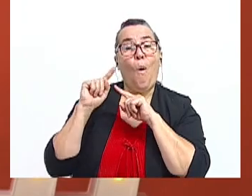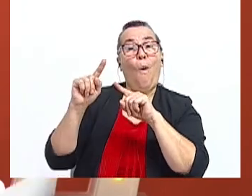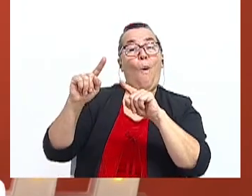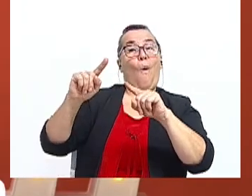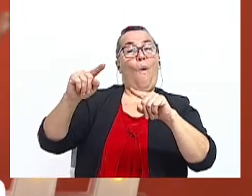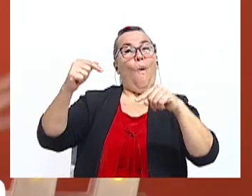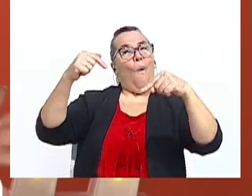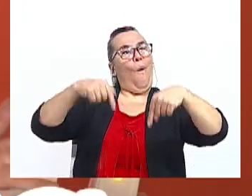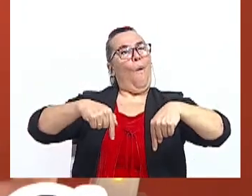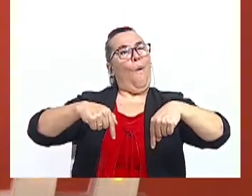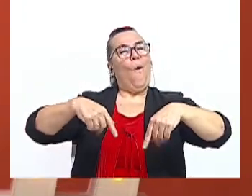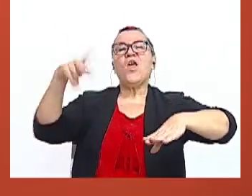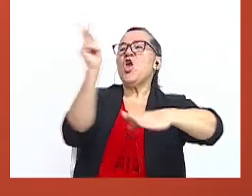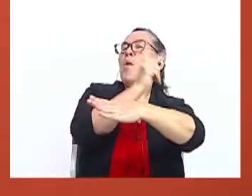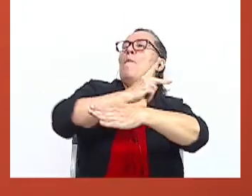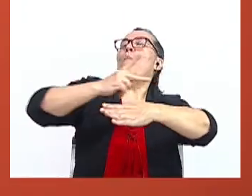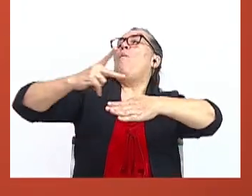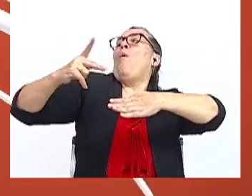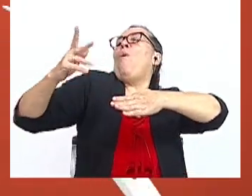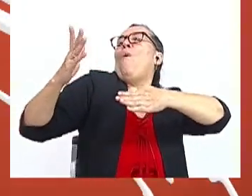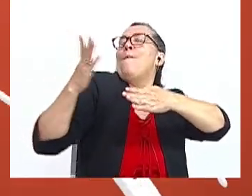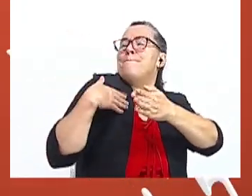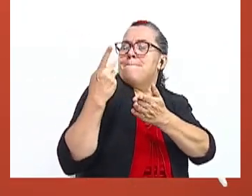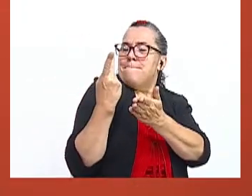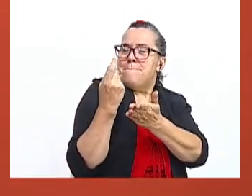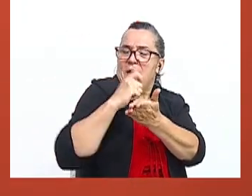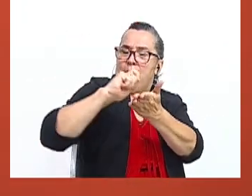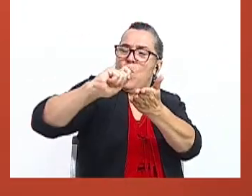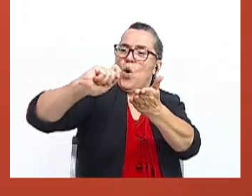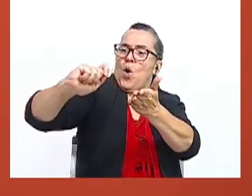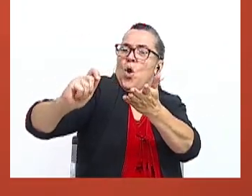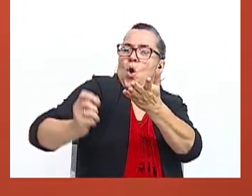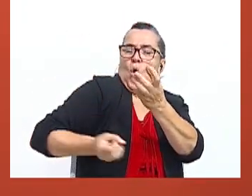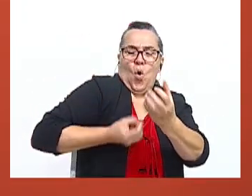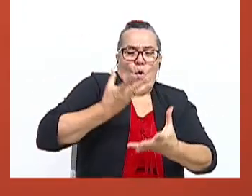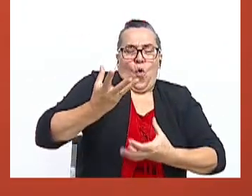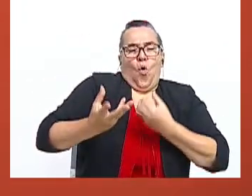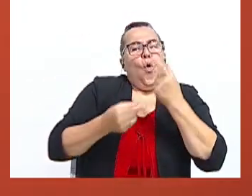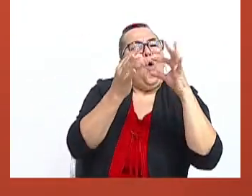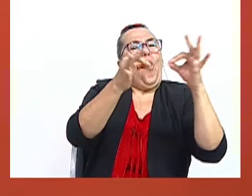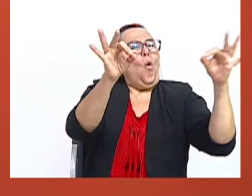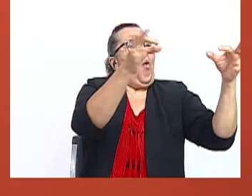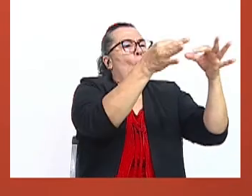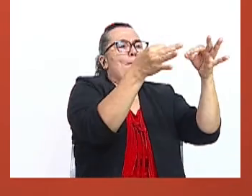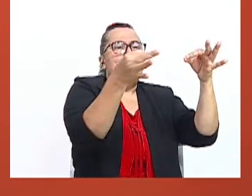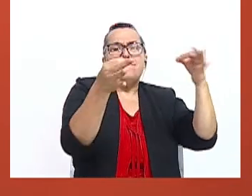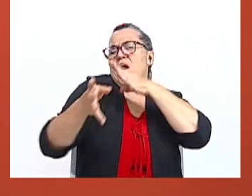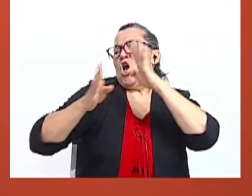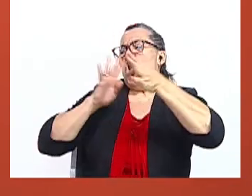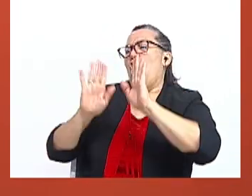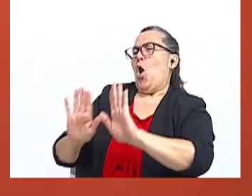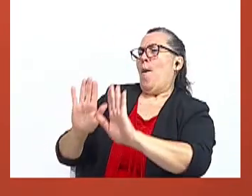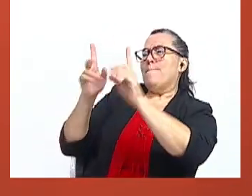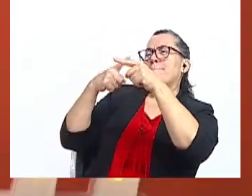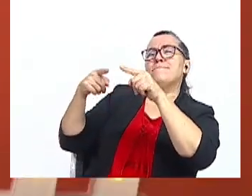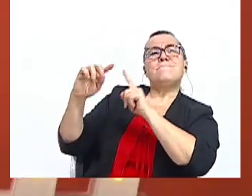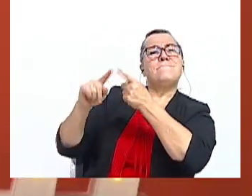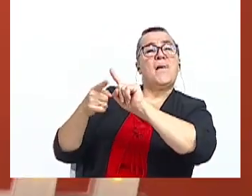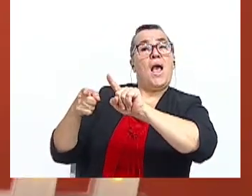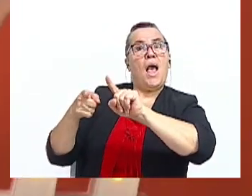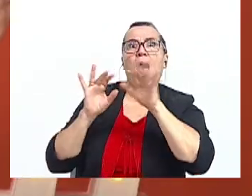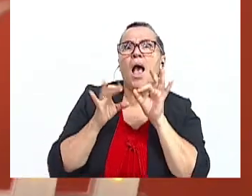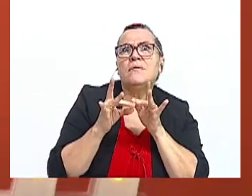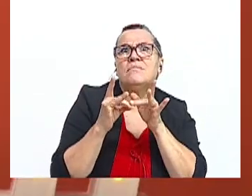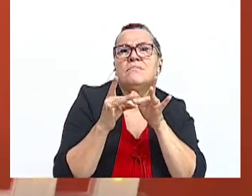Hoy soy una poeta. De mi pluma saldrán maravillosas frases, magníficas conversaciones con mis amigas sobre